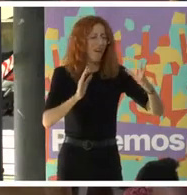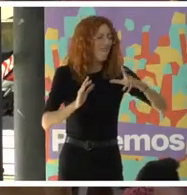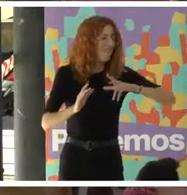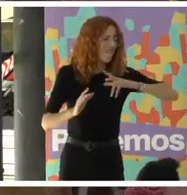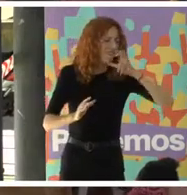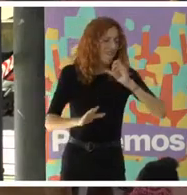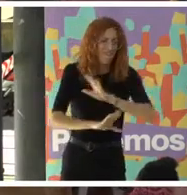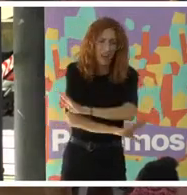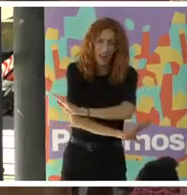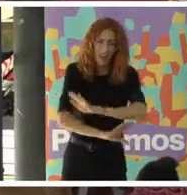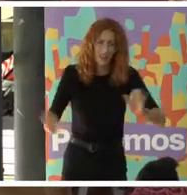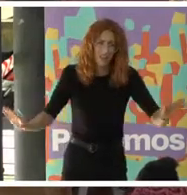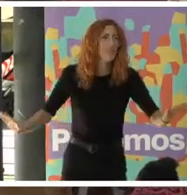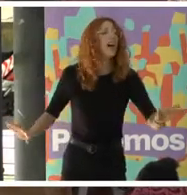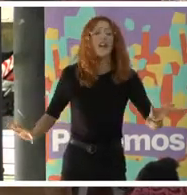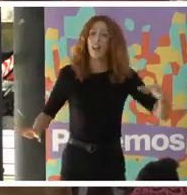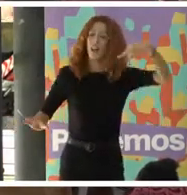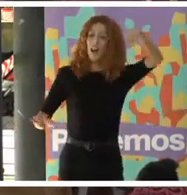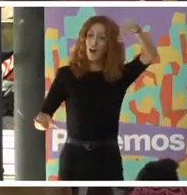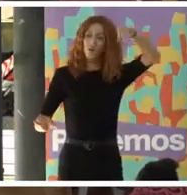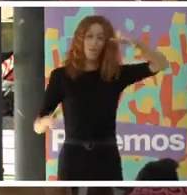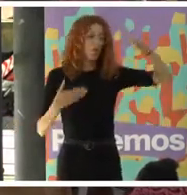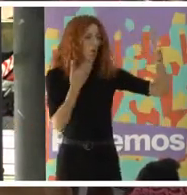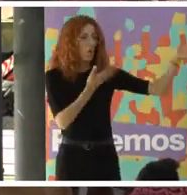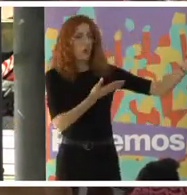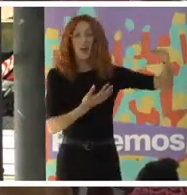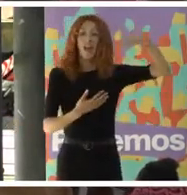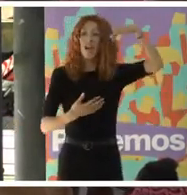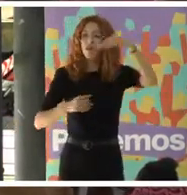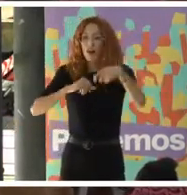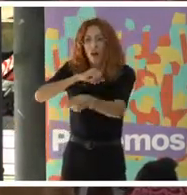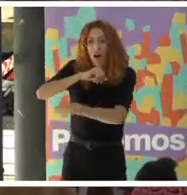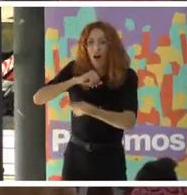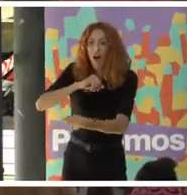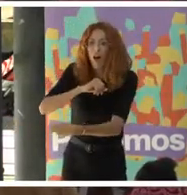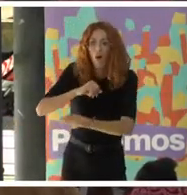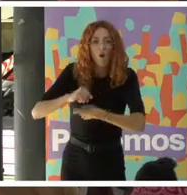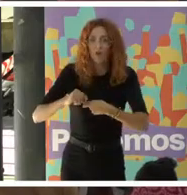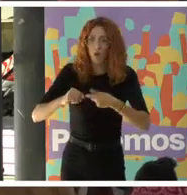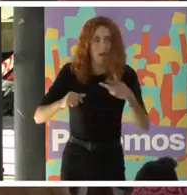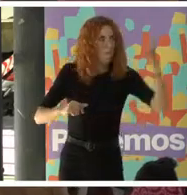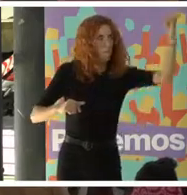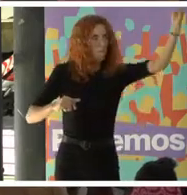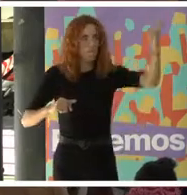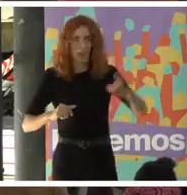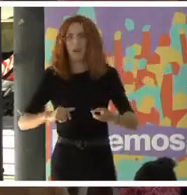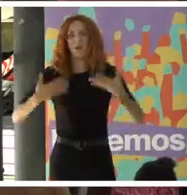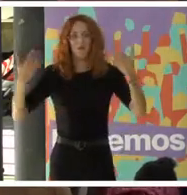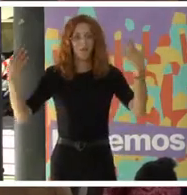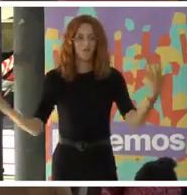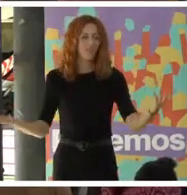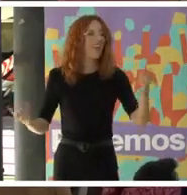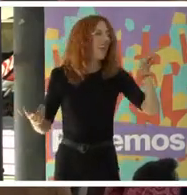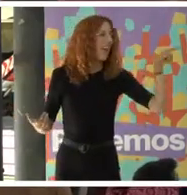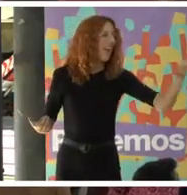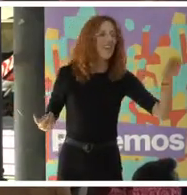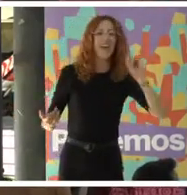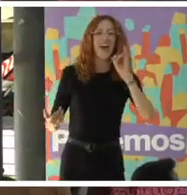ecocidio en el Mar Menor. La única que en pleno agosto se atrevió a venir a Murcia. Esa